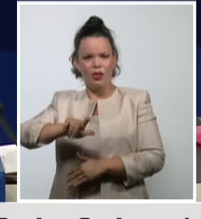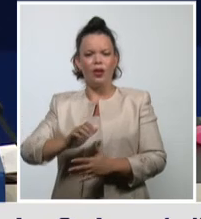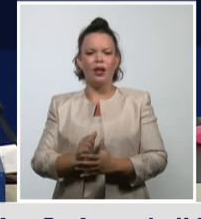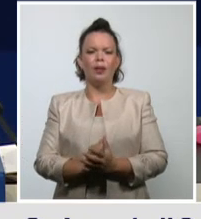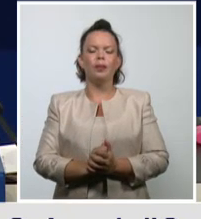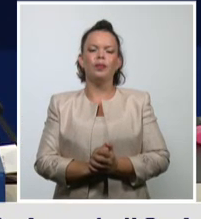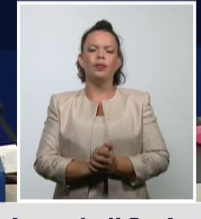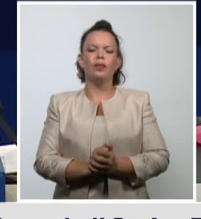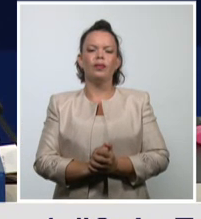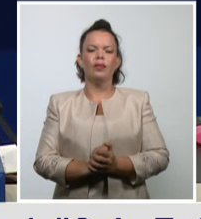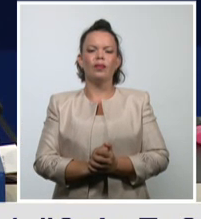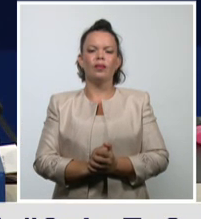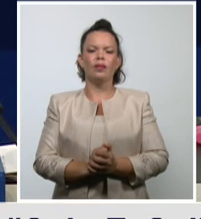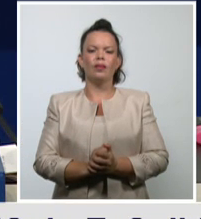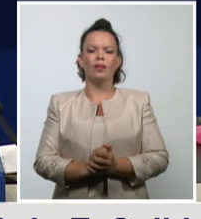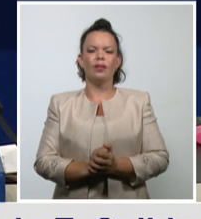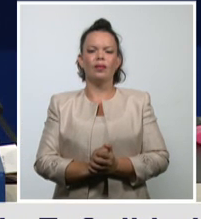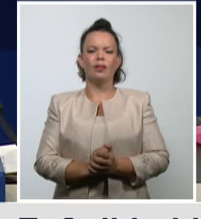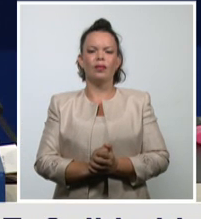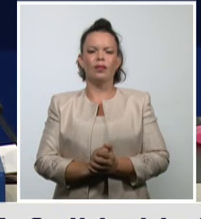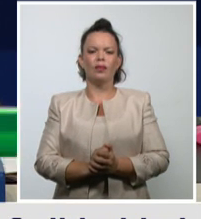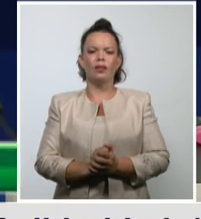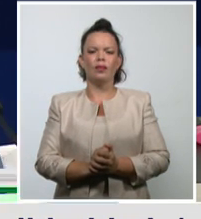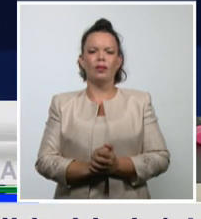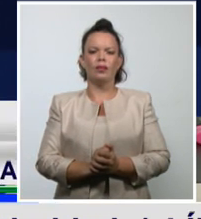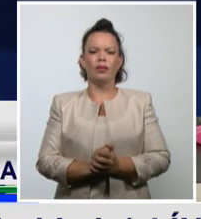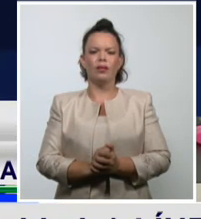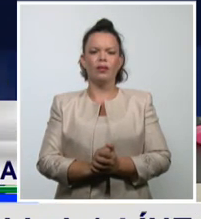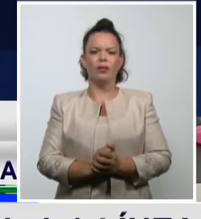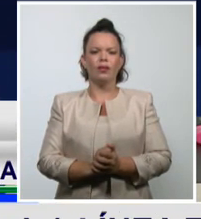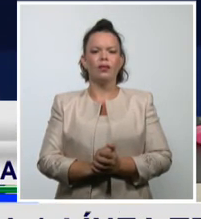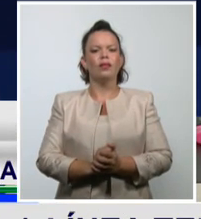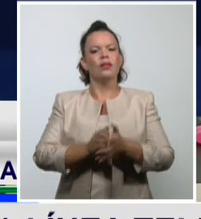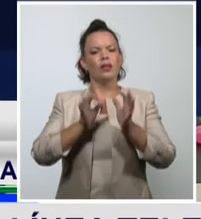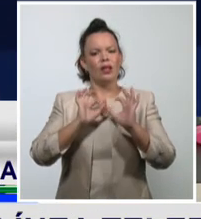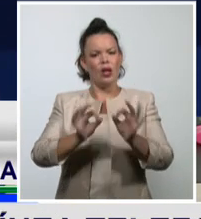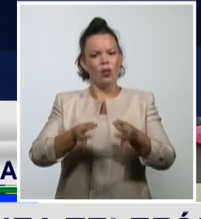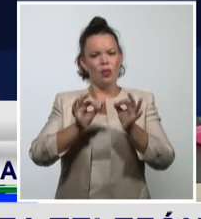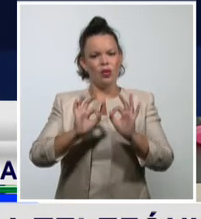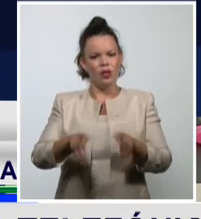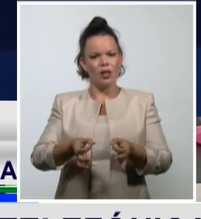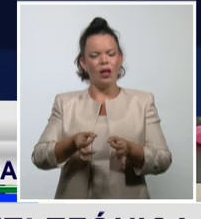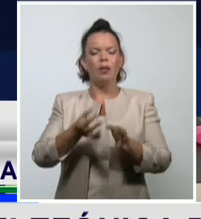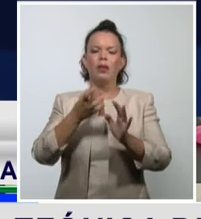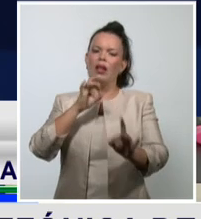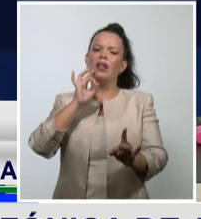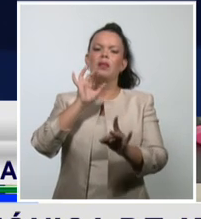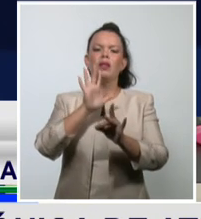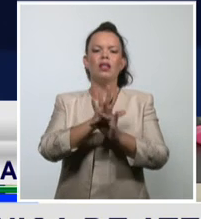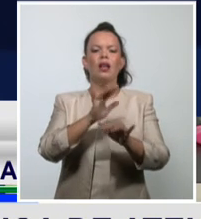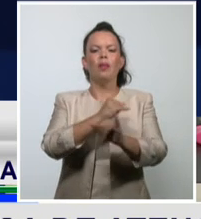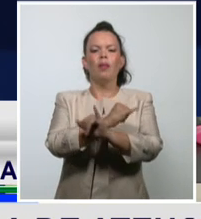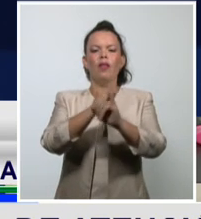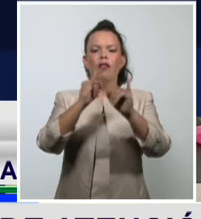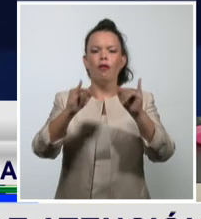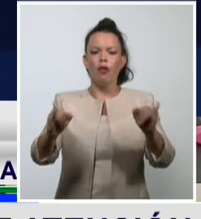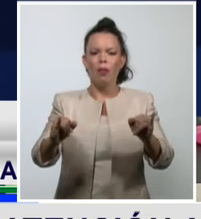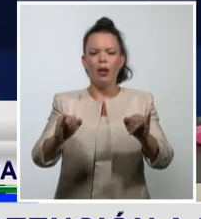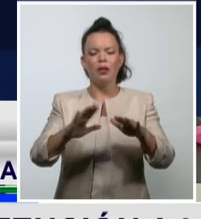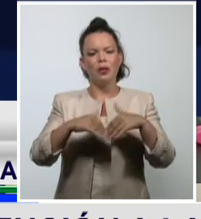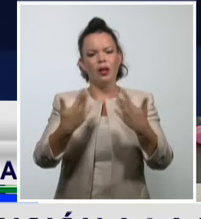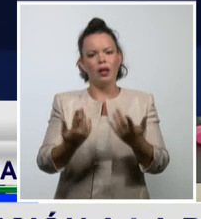mañanas. Y como ya hemos venido haciendo, comenzamos informando el lamentable